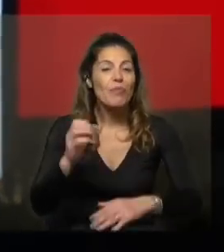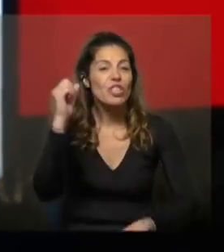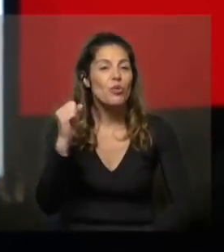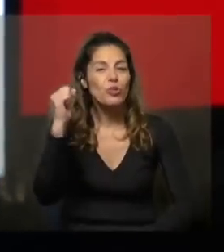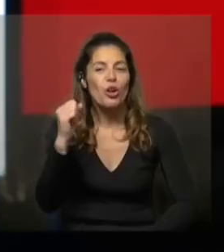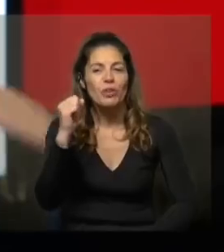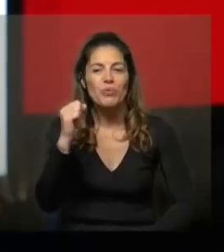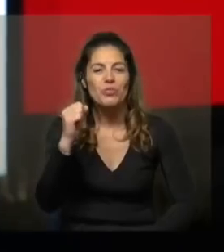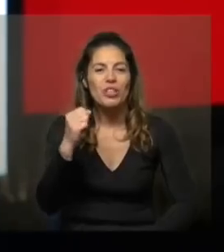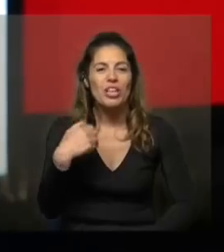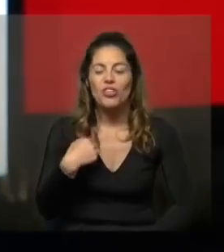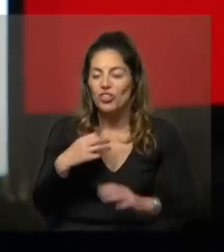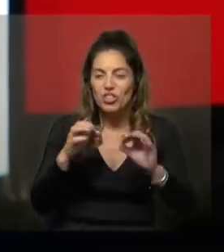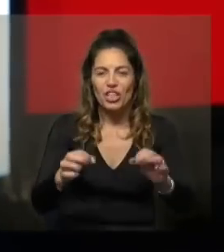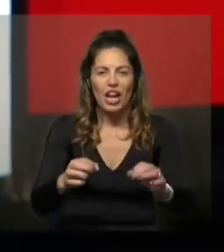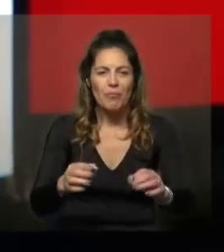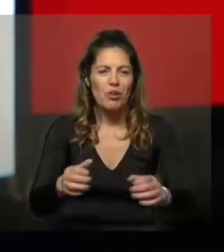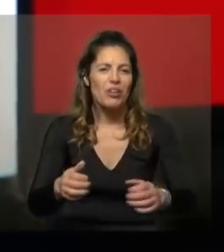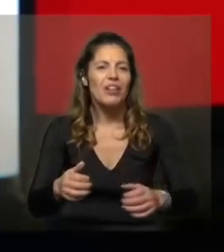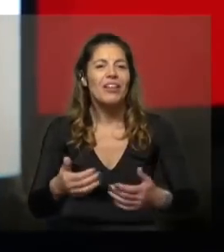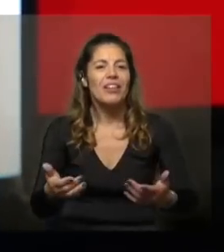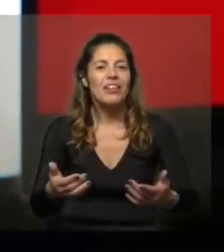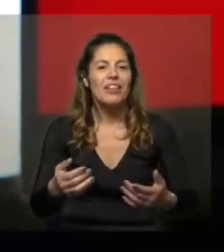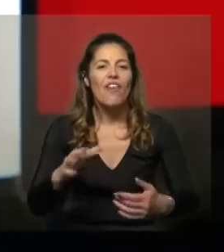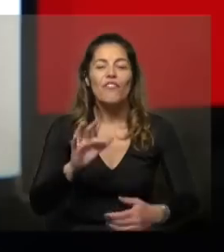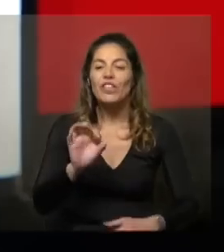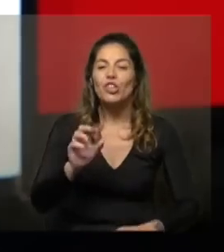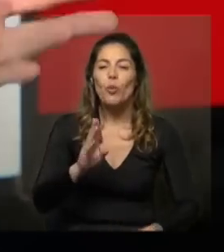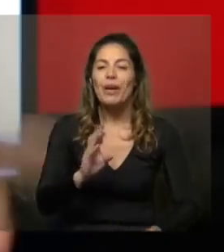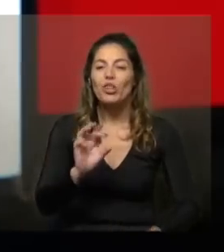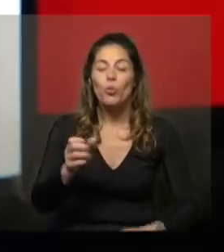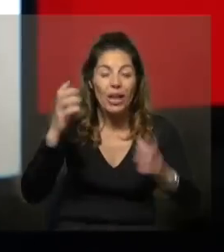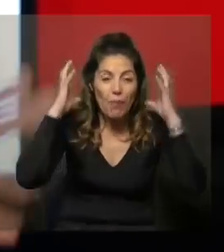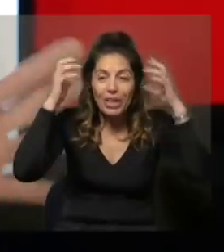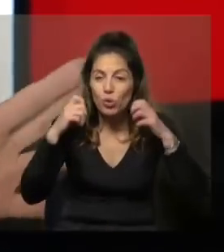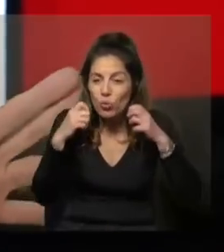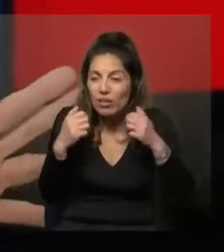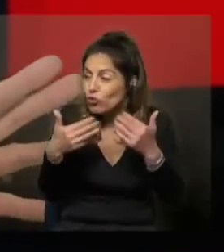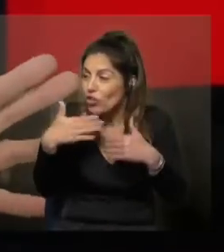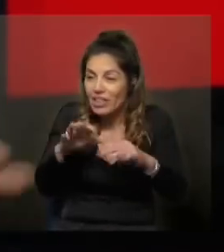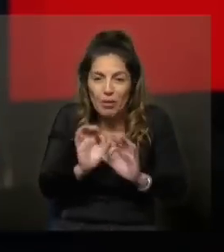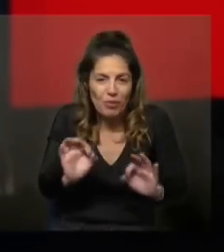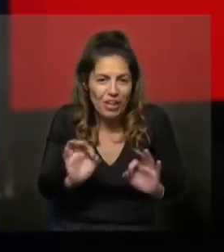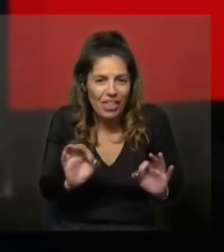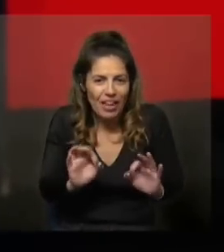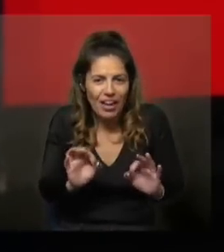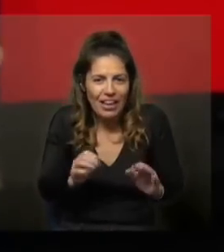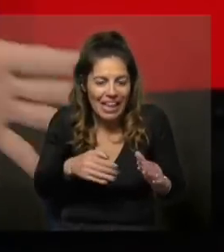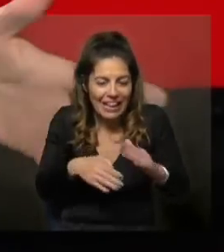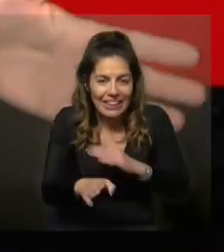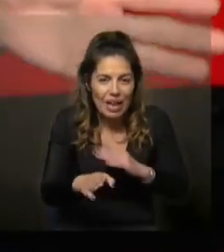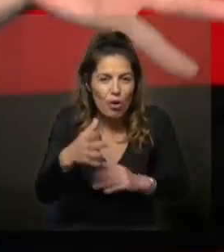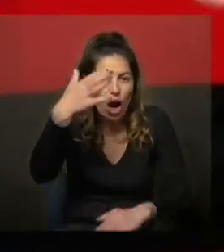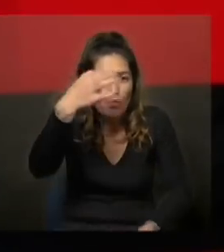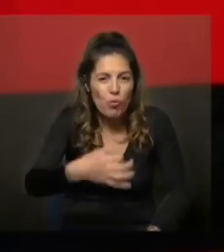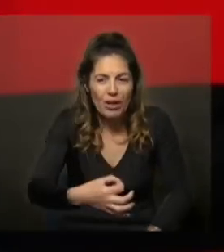juntos obviamente y nosotros íbamos ahí descansar Fito Petro Pónganse las pelucas Pónganse no entendíamos nada entramos al pueblo